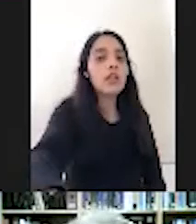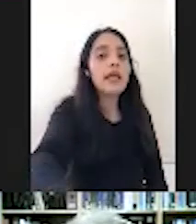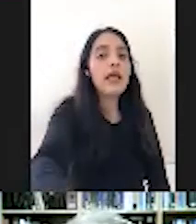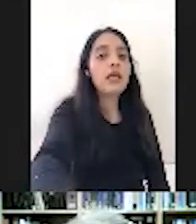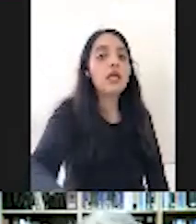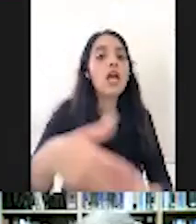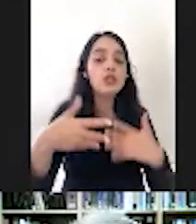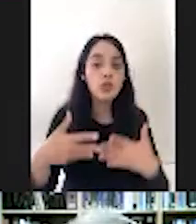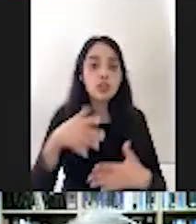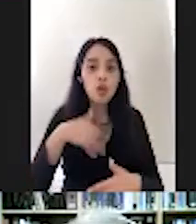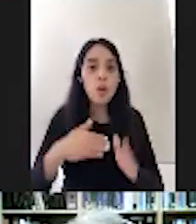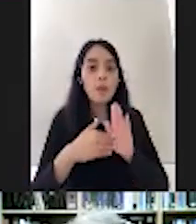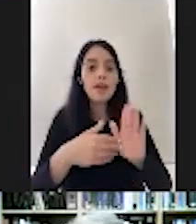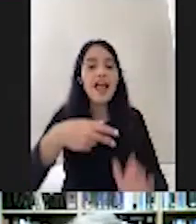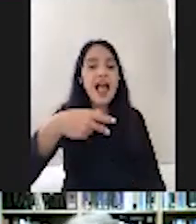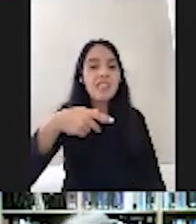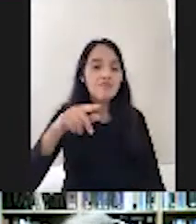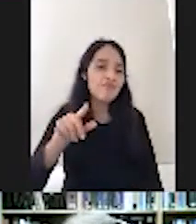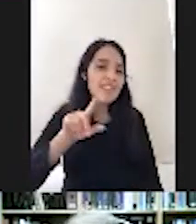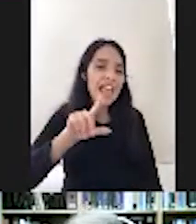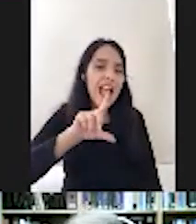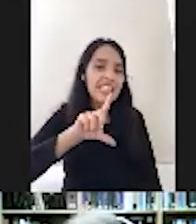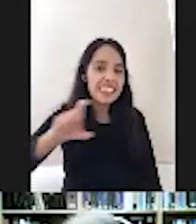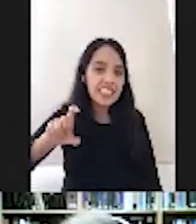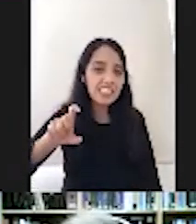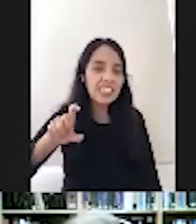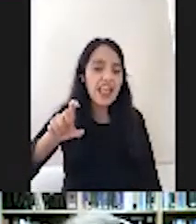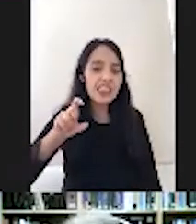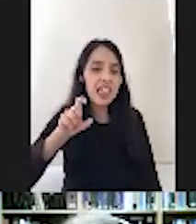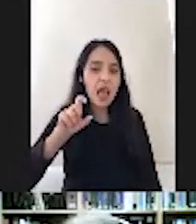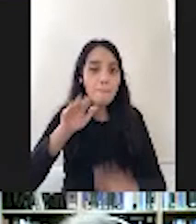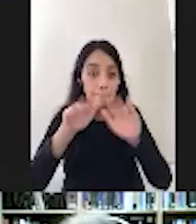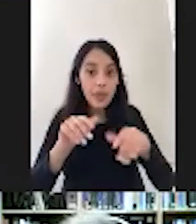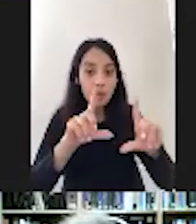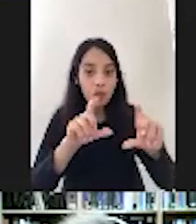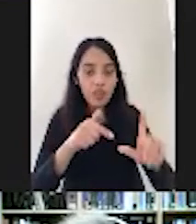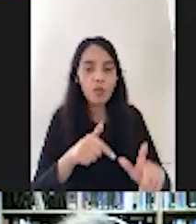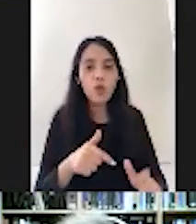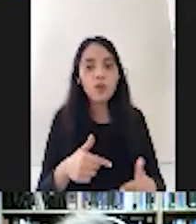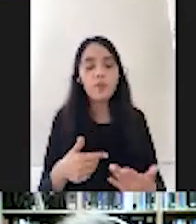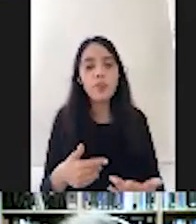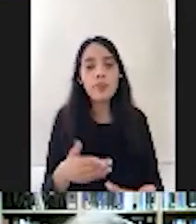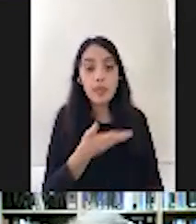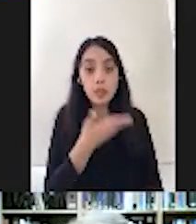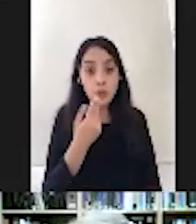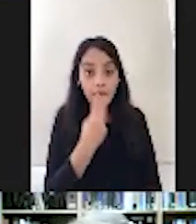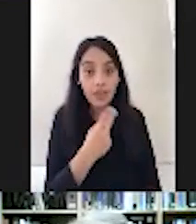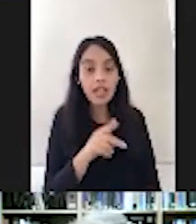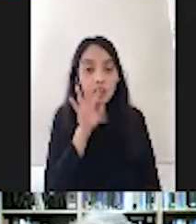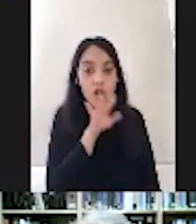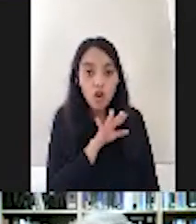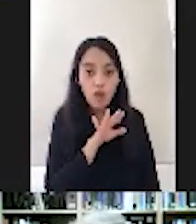como 700 veces un estímulo a estos sujetos. Y lo que ustedes ven aquí en colores es un